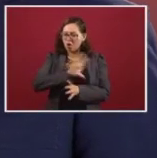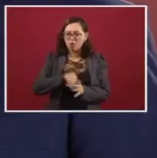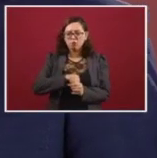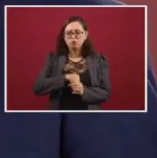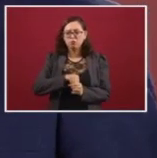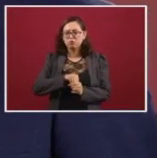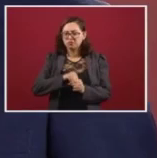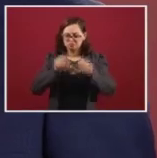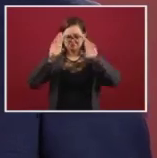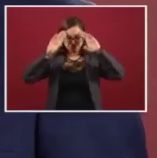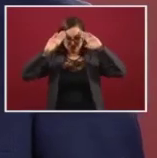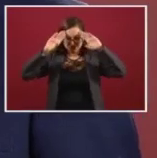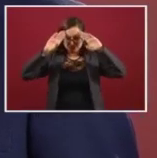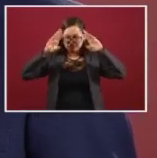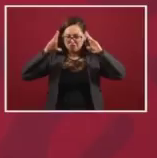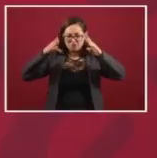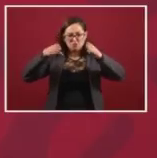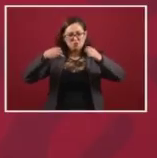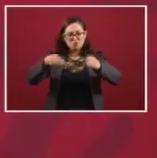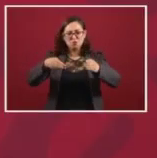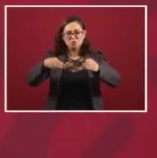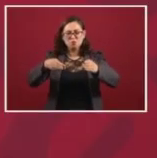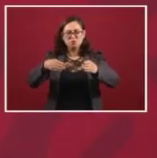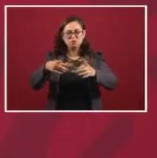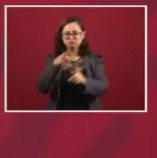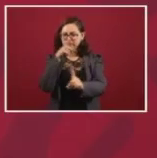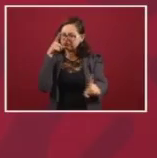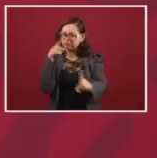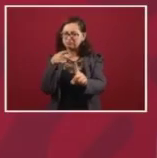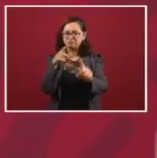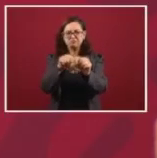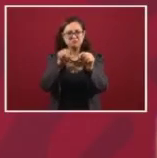de consagrarme a esta causa